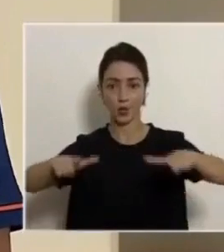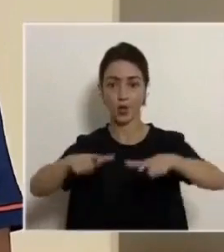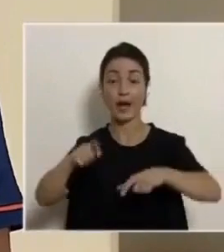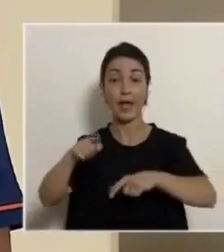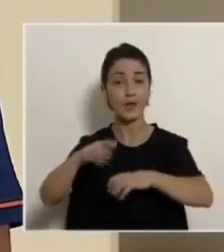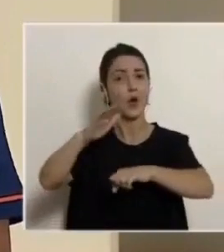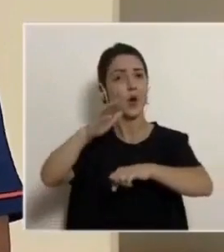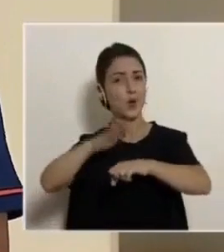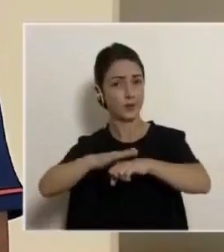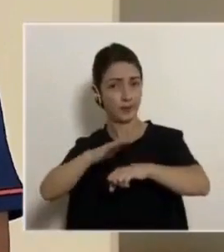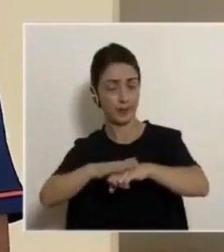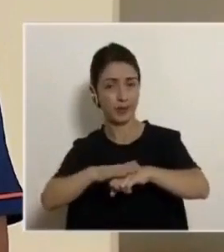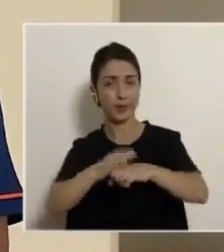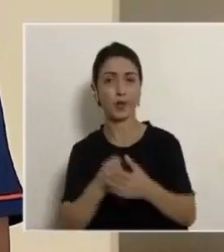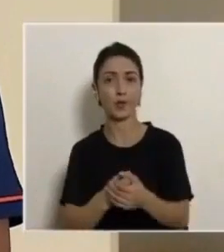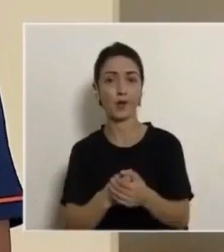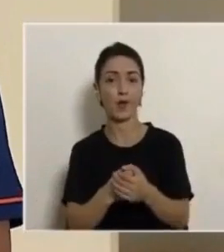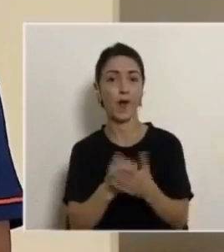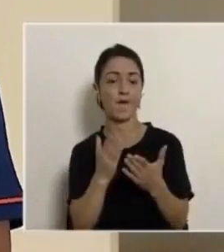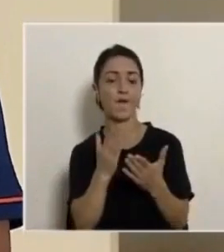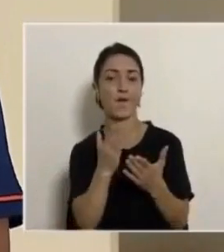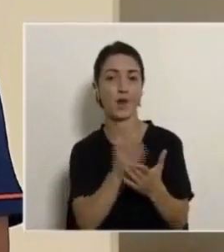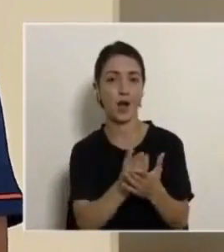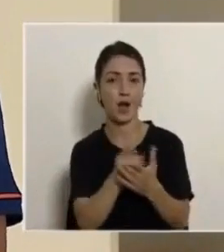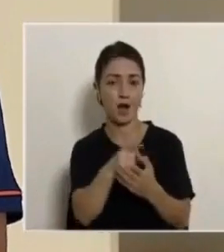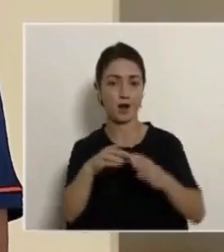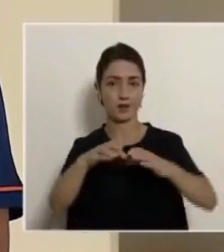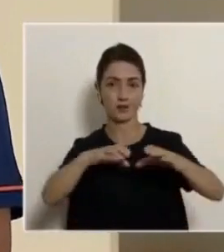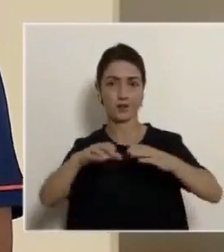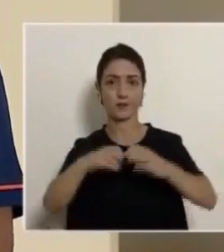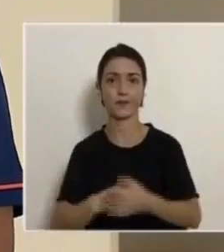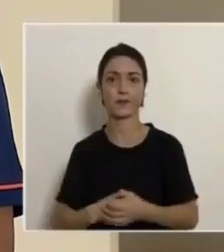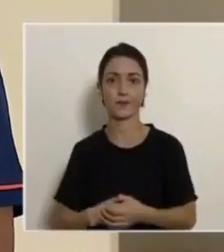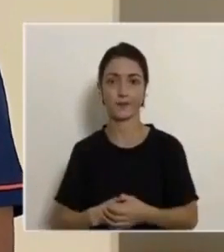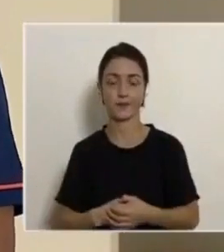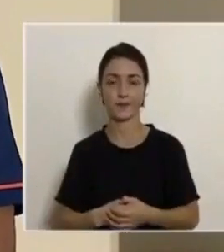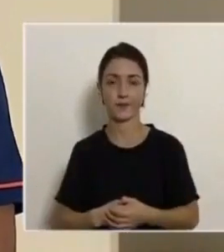permitido desestimular el desarrollo de estas actividades.